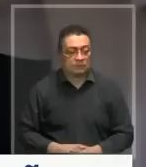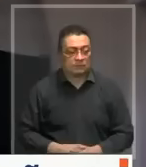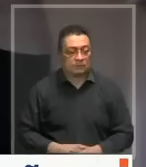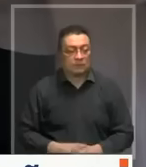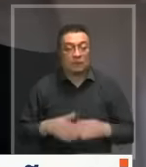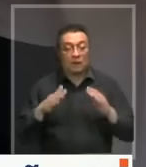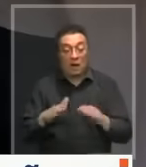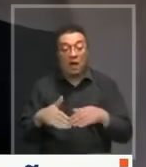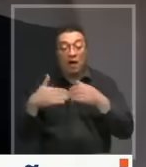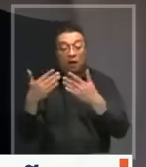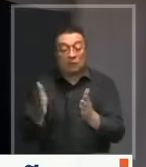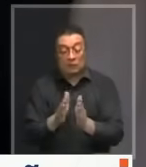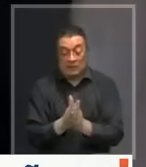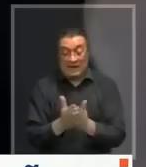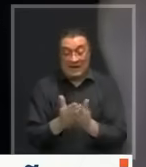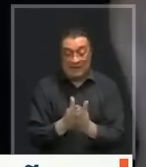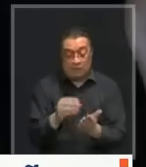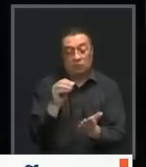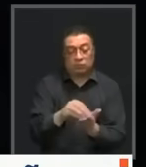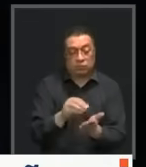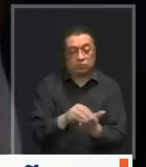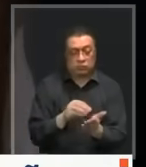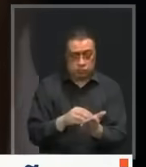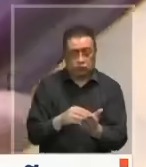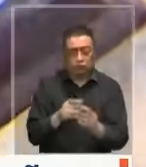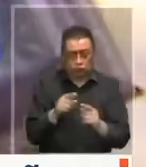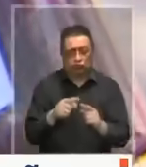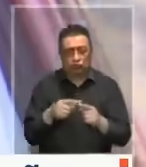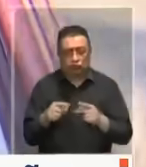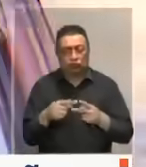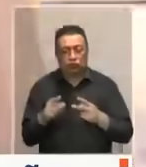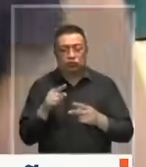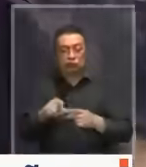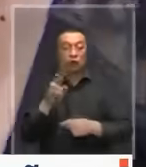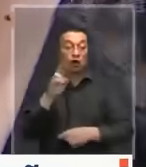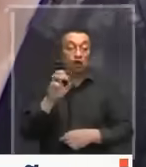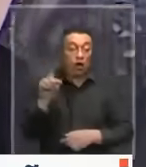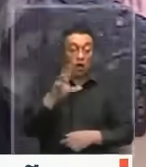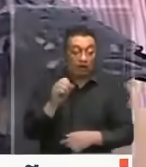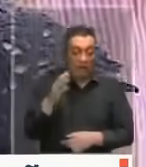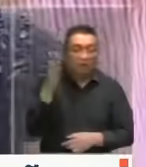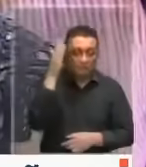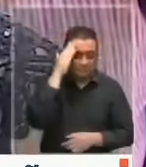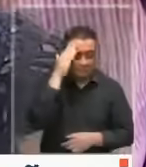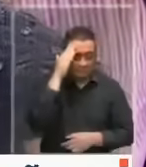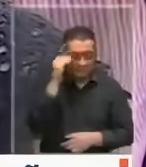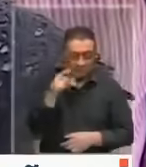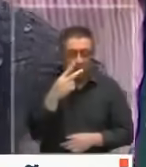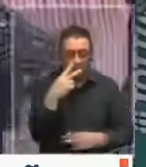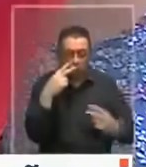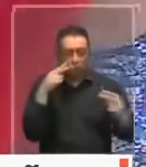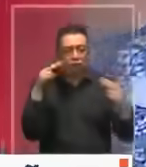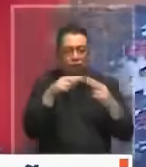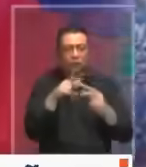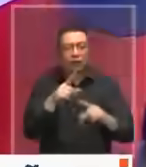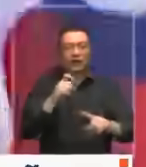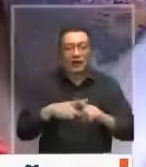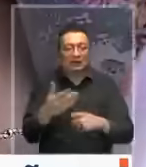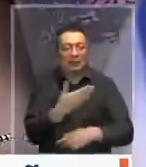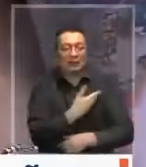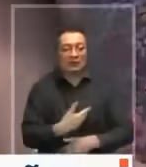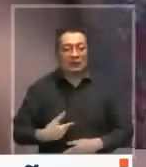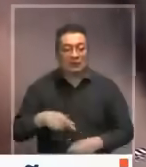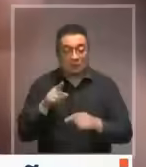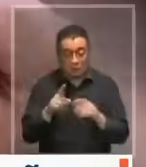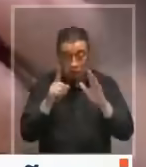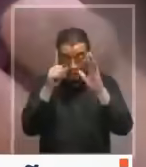Afuera, los libros de condolencias seguían llenándose, mientras Rosa recordaba cuando conoció al exmandatario. Esta foto